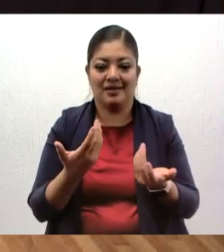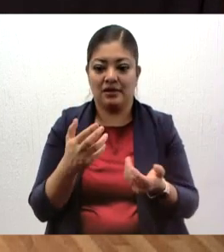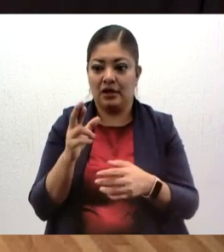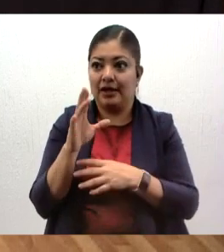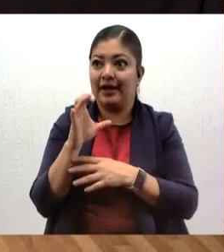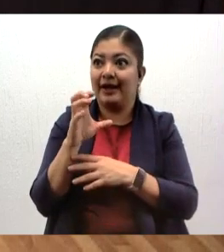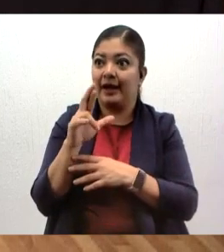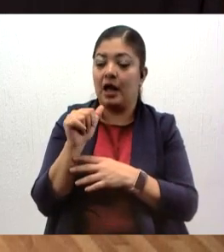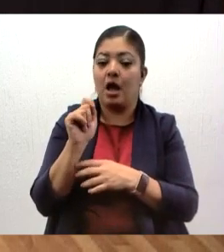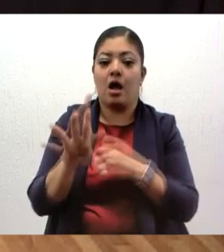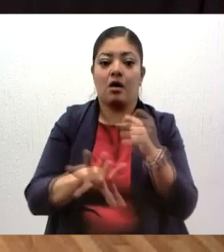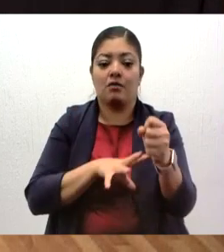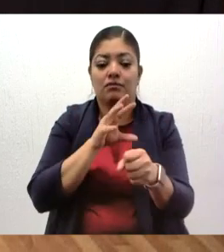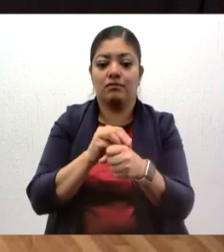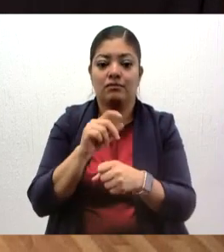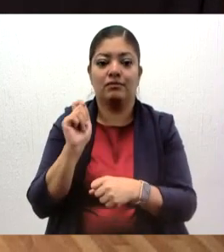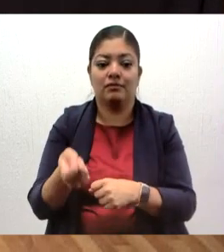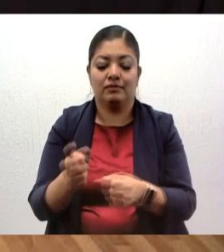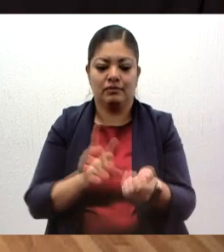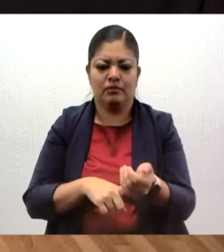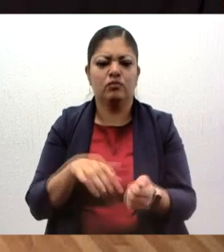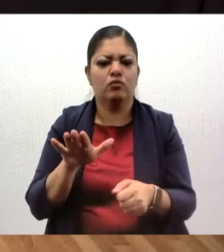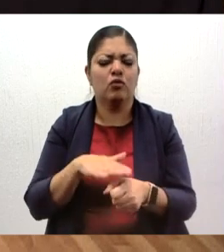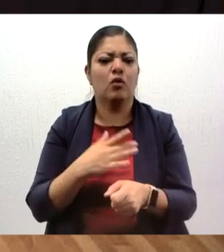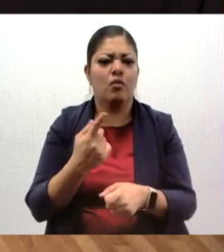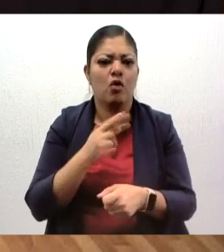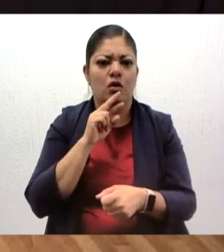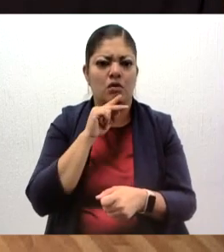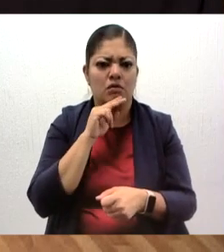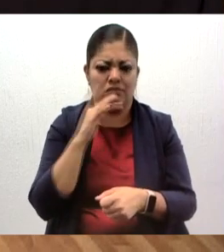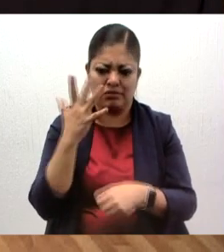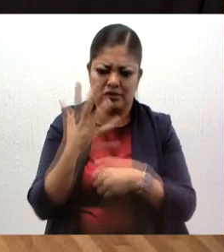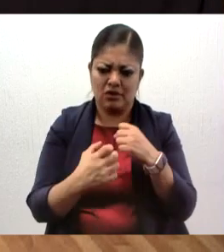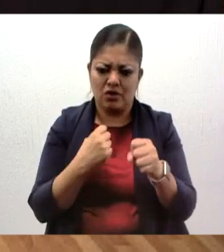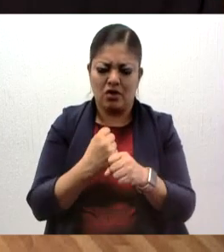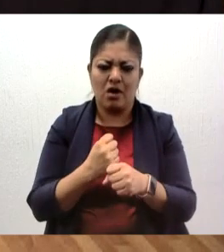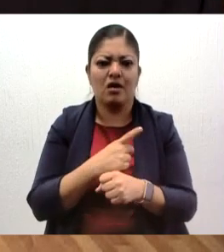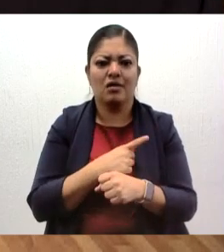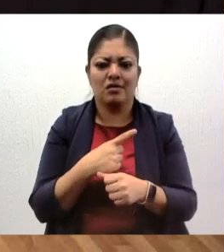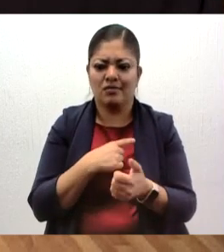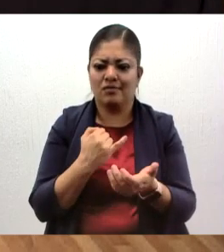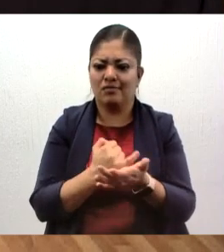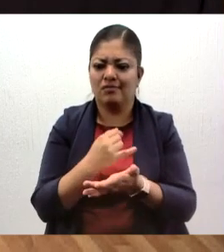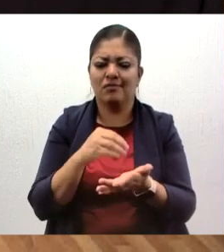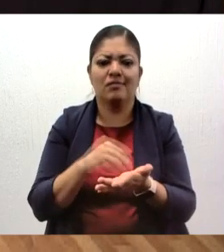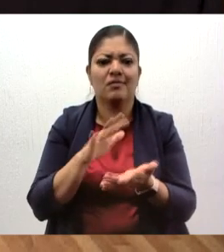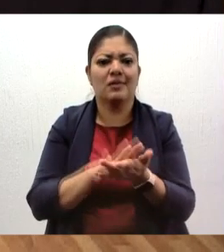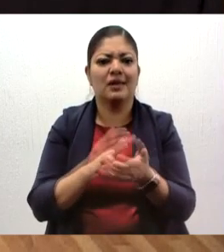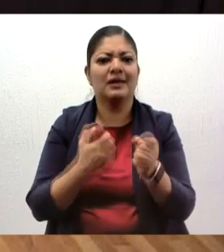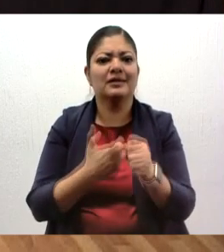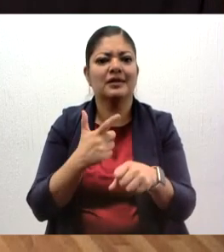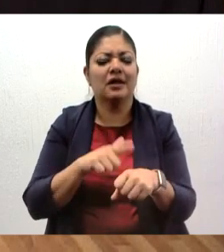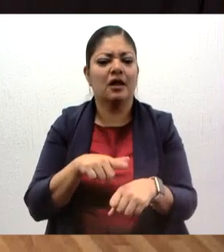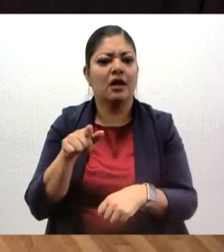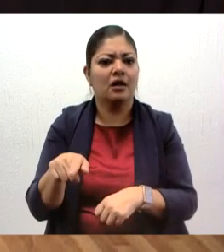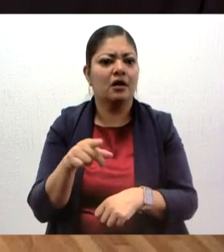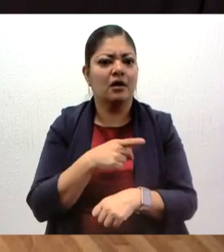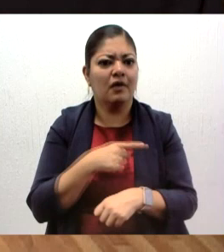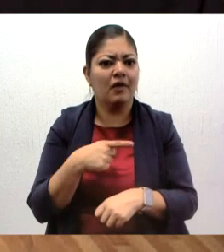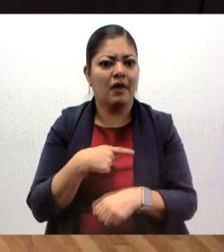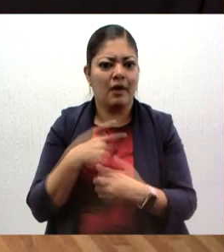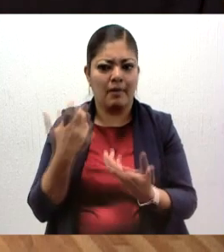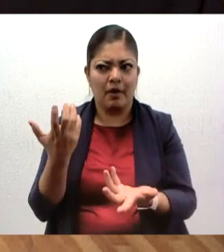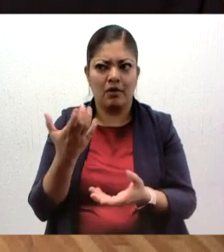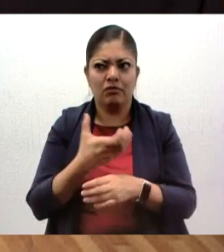implementó Y por qué les preocupa a 5 años de implementado este programa a nivel Estatal que se vayan a entregar estos